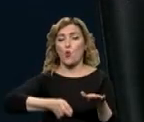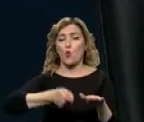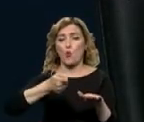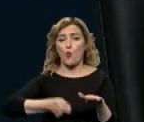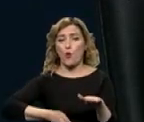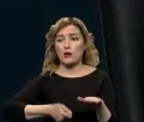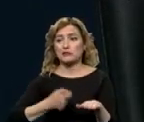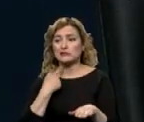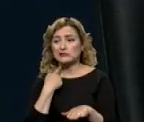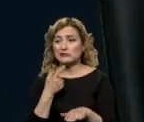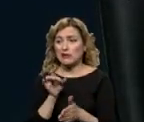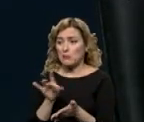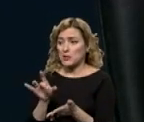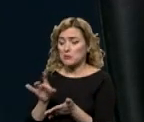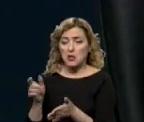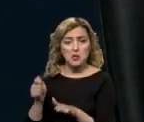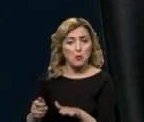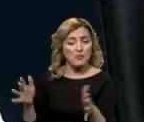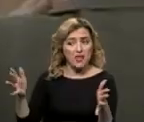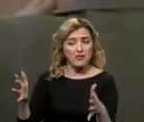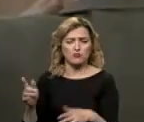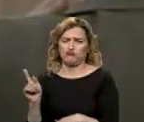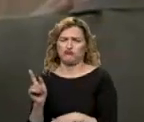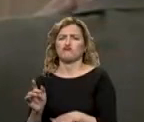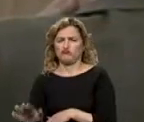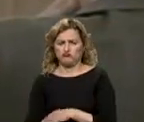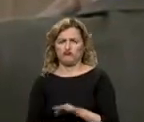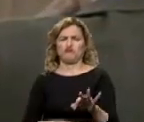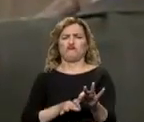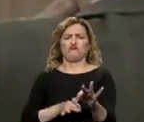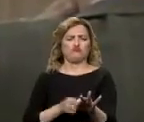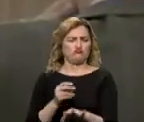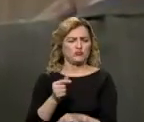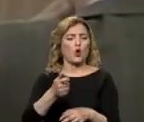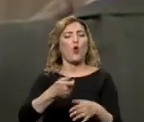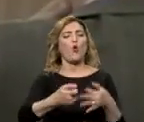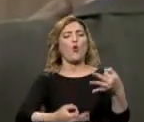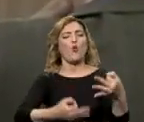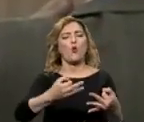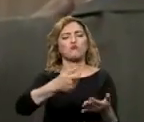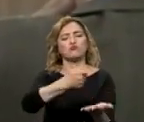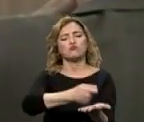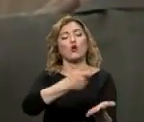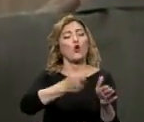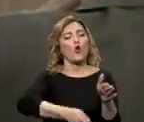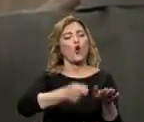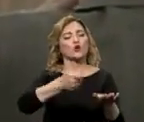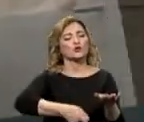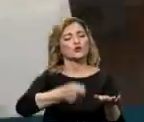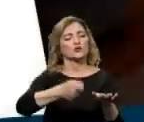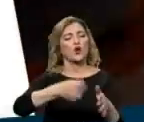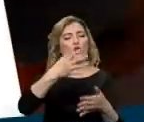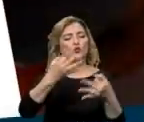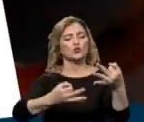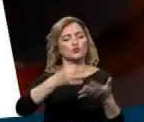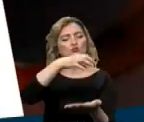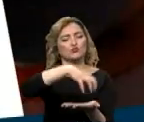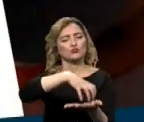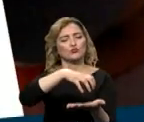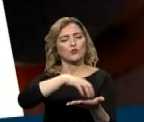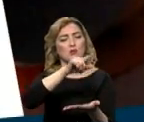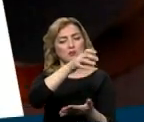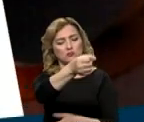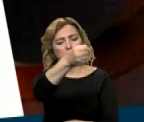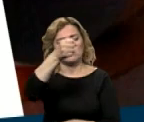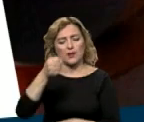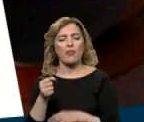se quedarán ni un solo día sin magistrados. Los jueces de cortes provinciales que serán designados como temporales, aparte de cumplir con